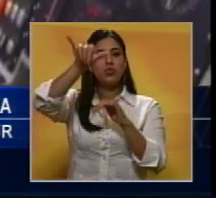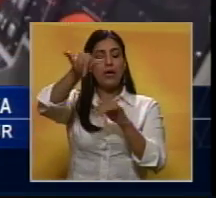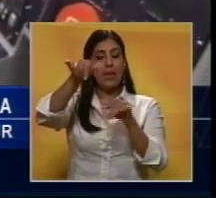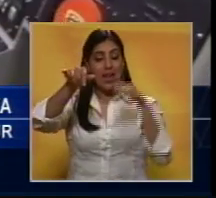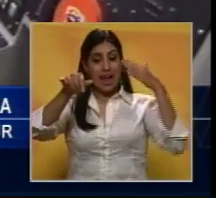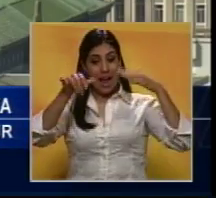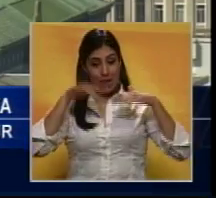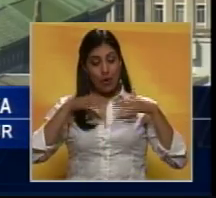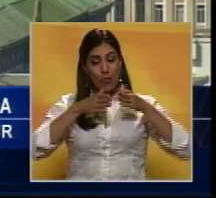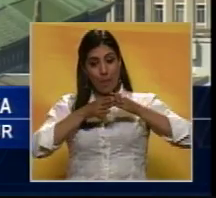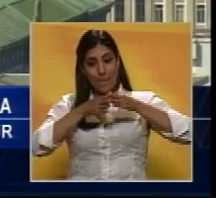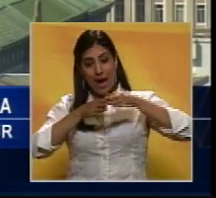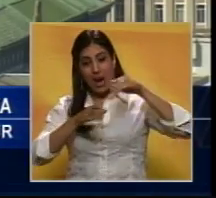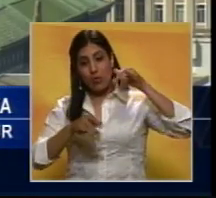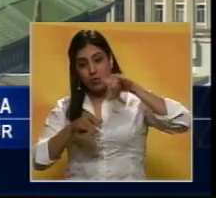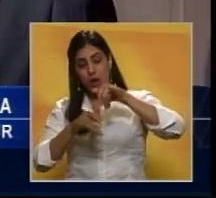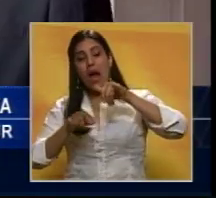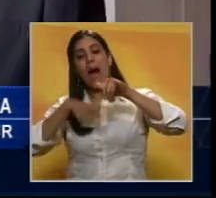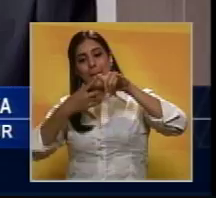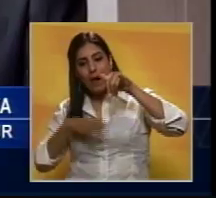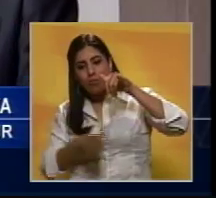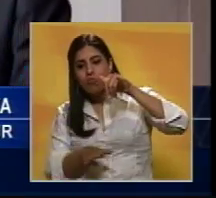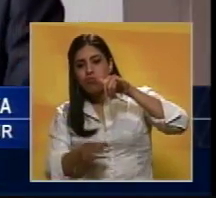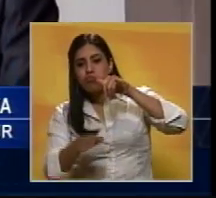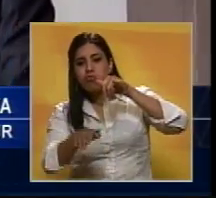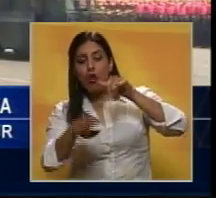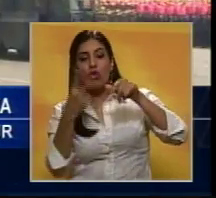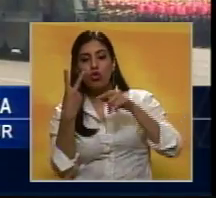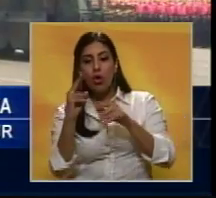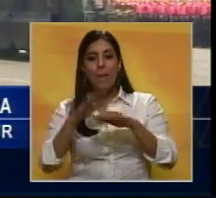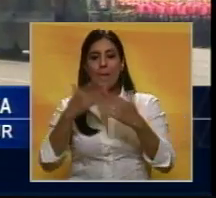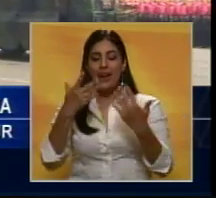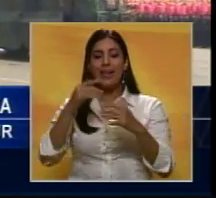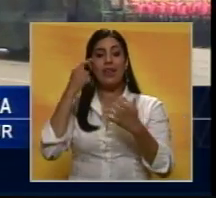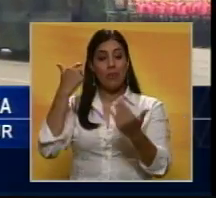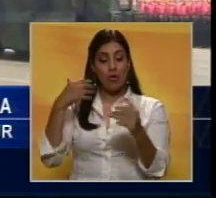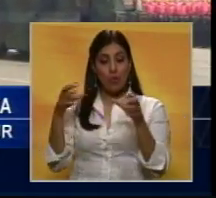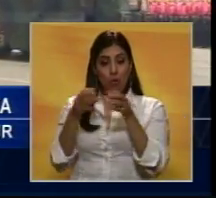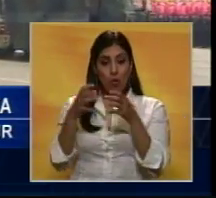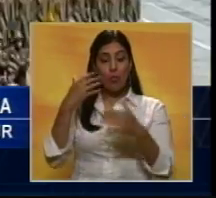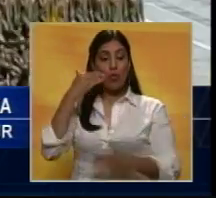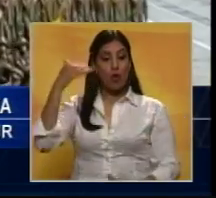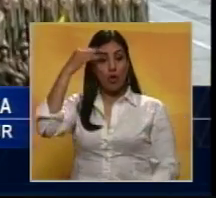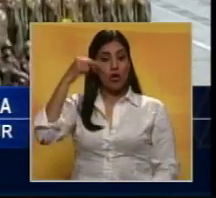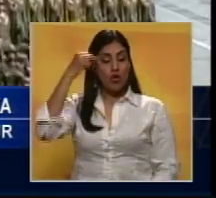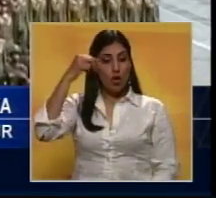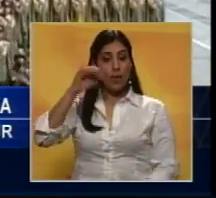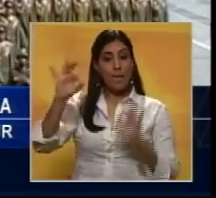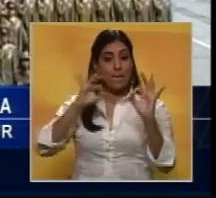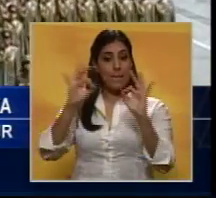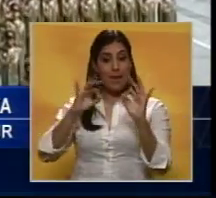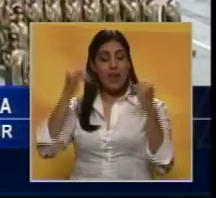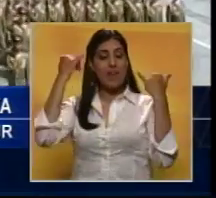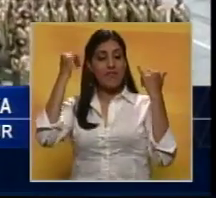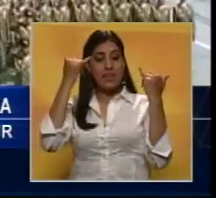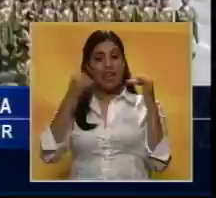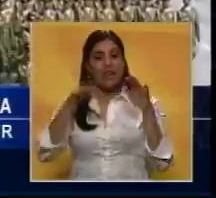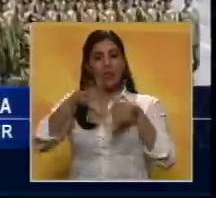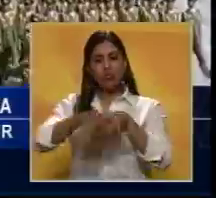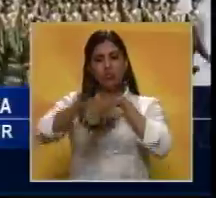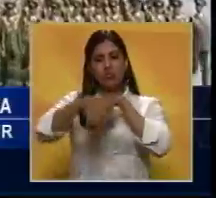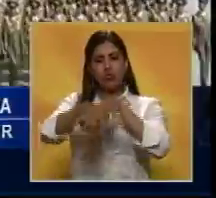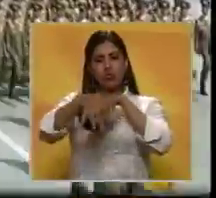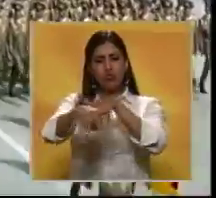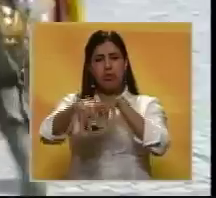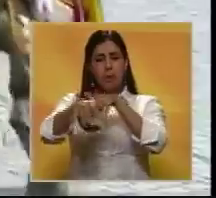del sumergible coincide con la celebración del 85º aniversario del ejército norcoreano, que Pyongyang festejó con el despliegue